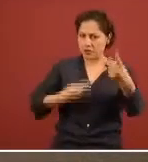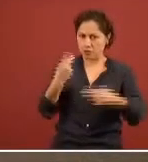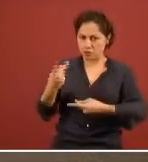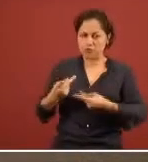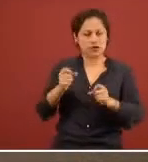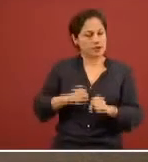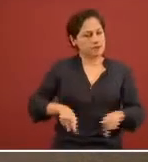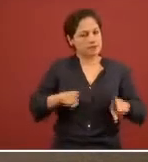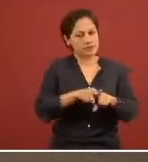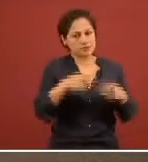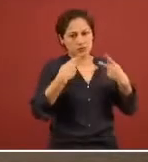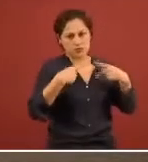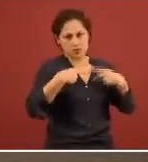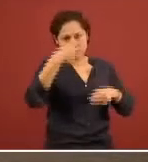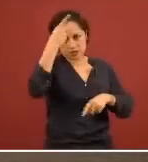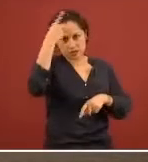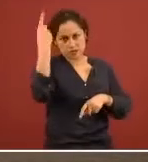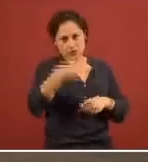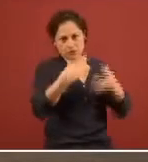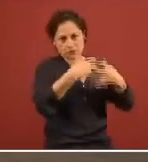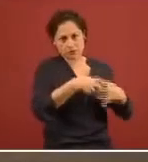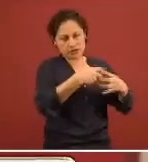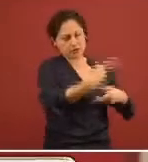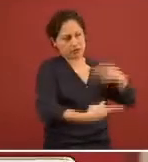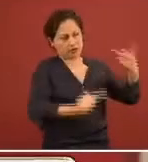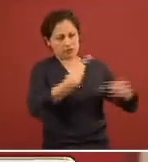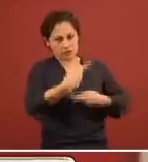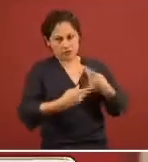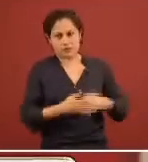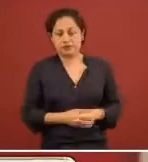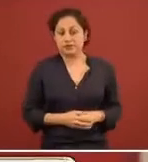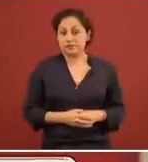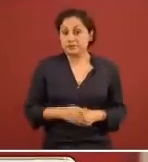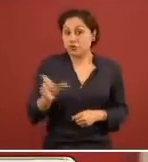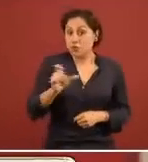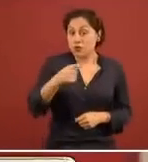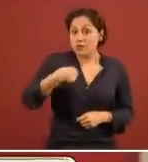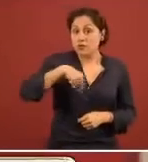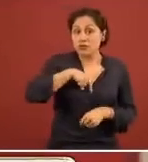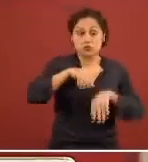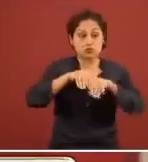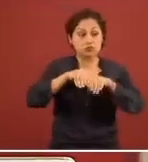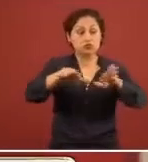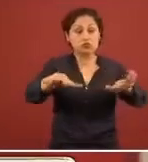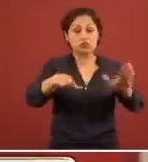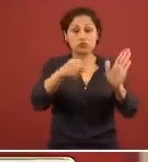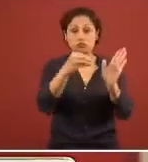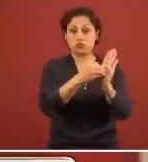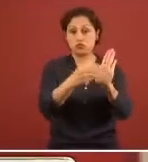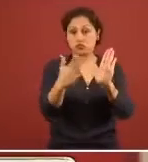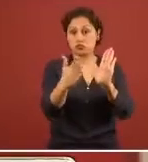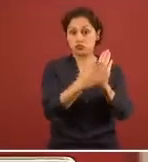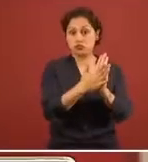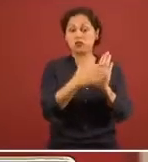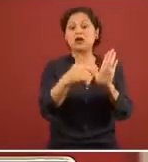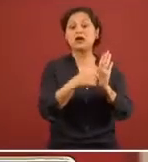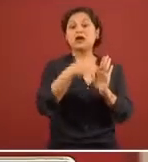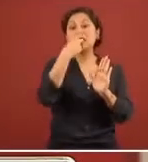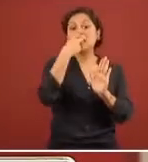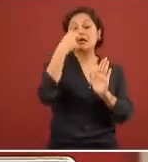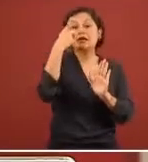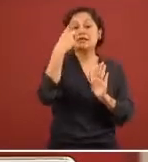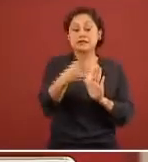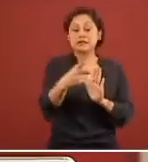casi de manera literal. A las pocas horas de que salió publicado el acuerdo en donde se establecen